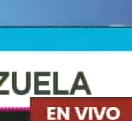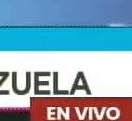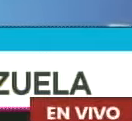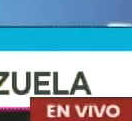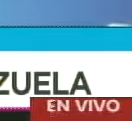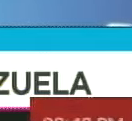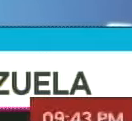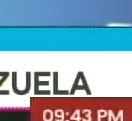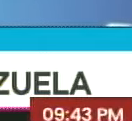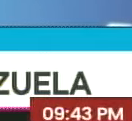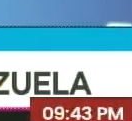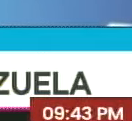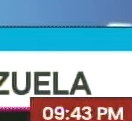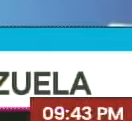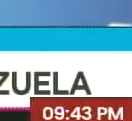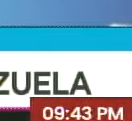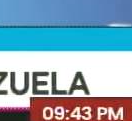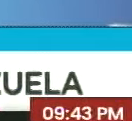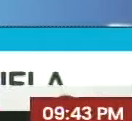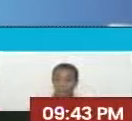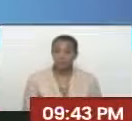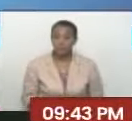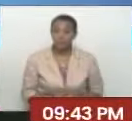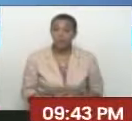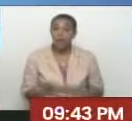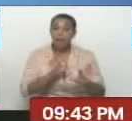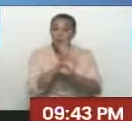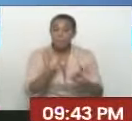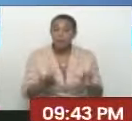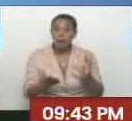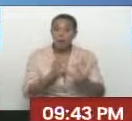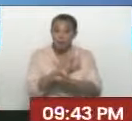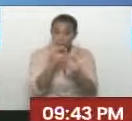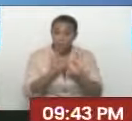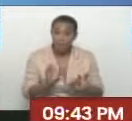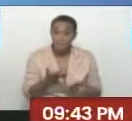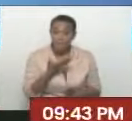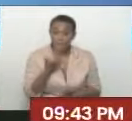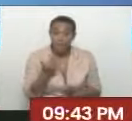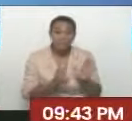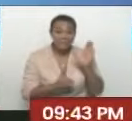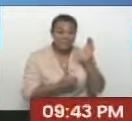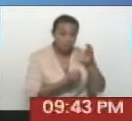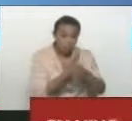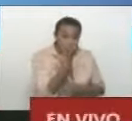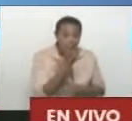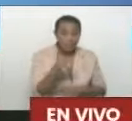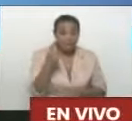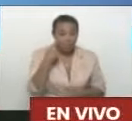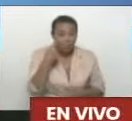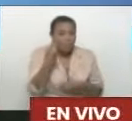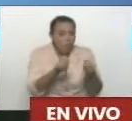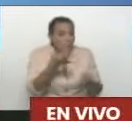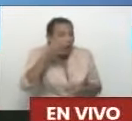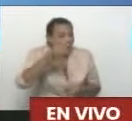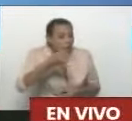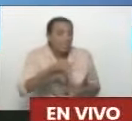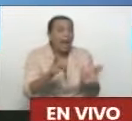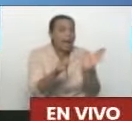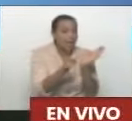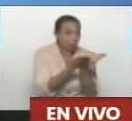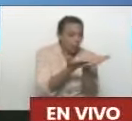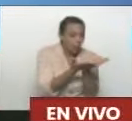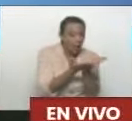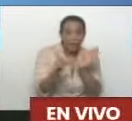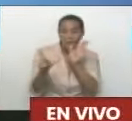mejor desarrollo lo vamos a verificar allí, en las escuelas, en los liceos, en la cancha, en